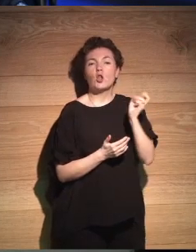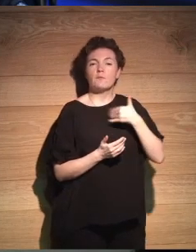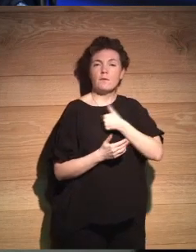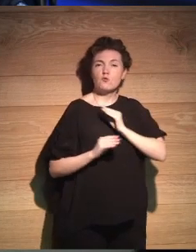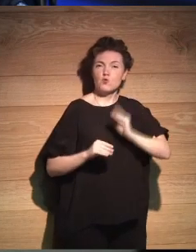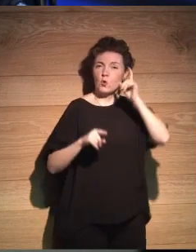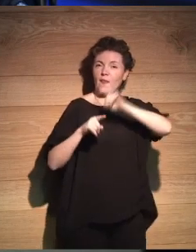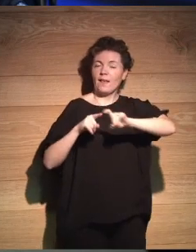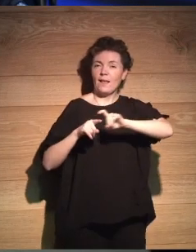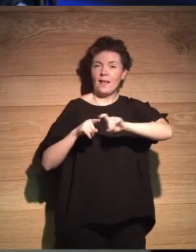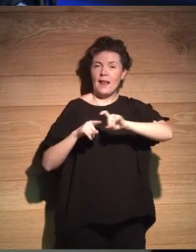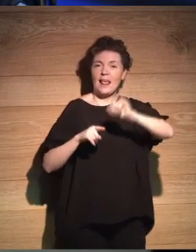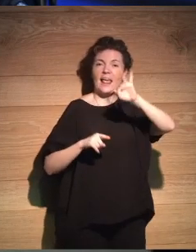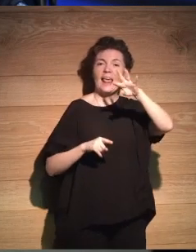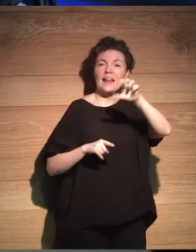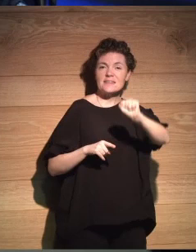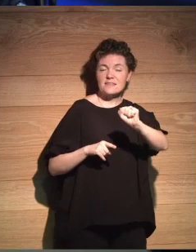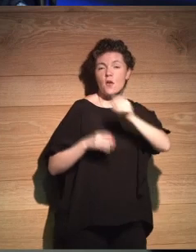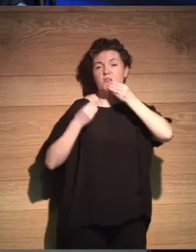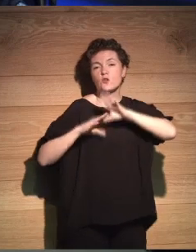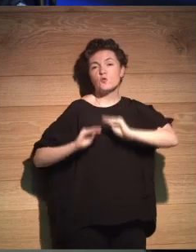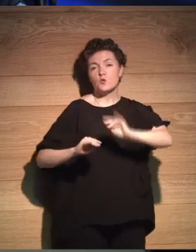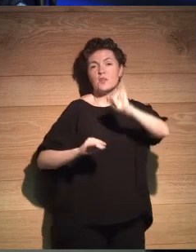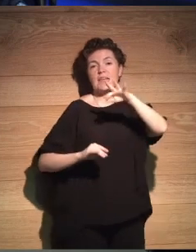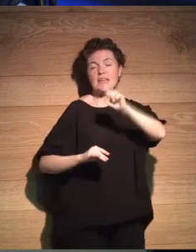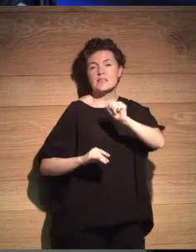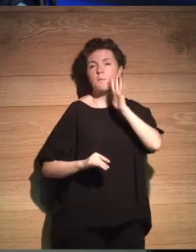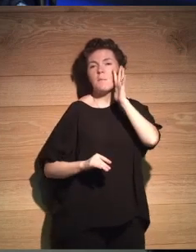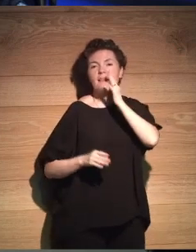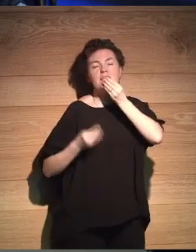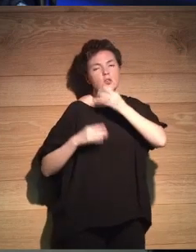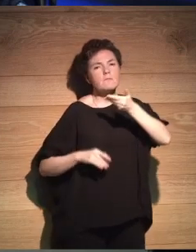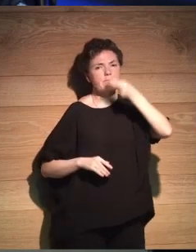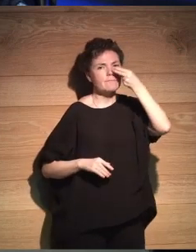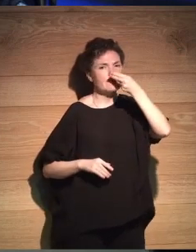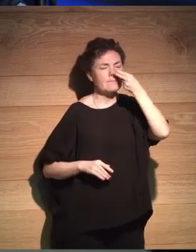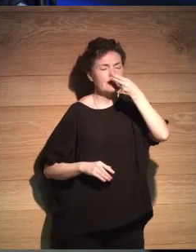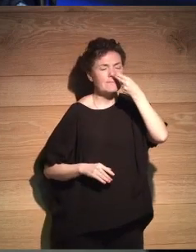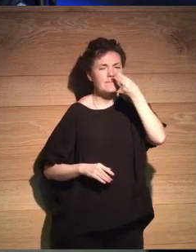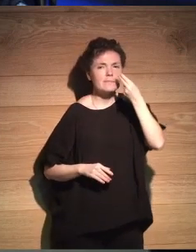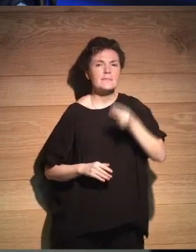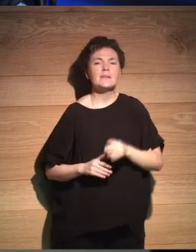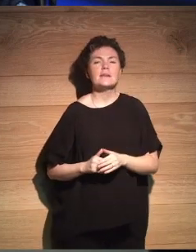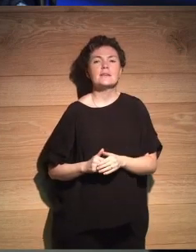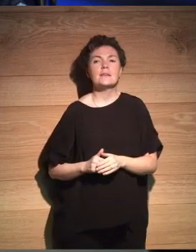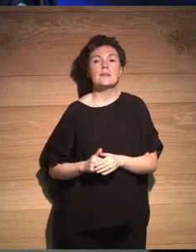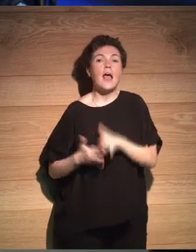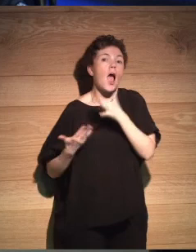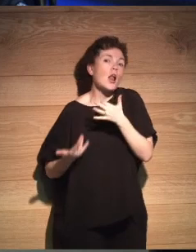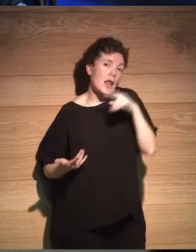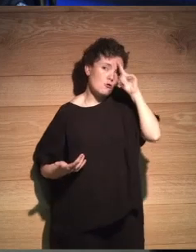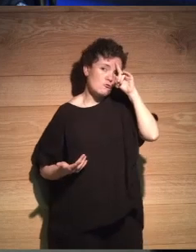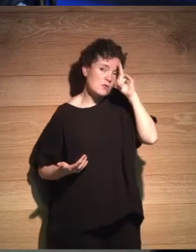de la personalidad de Ilsa, o de la historia de Ilsa, que a mí me parece que es muy interesante. Ahora, no sé si